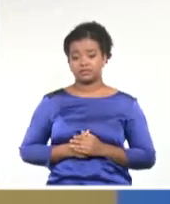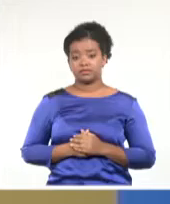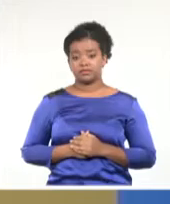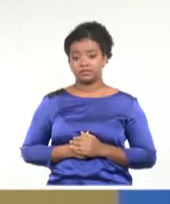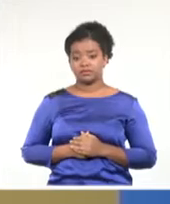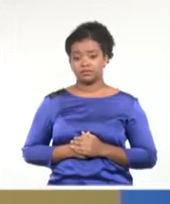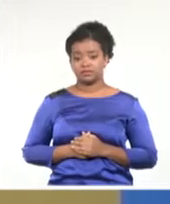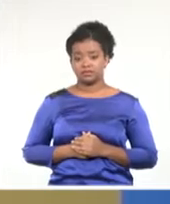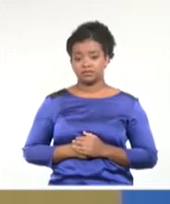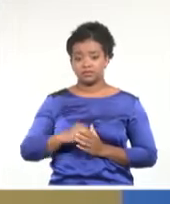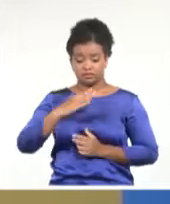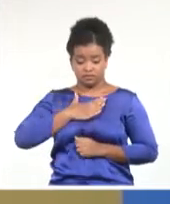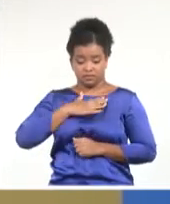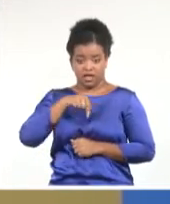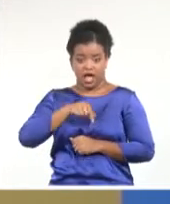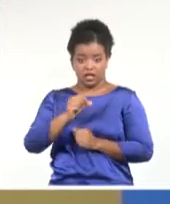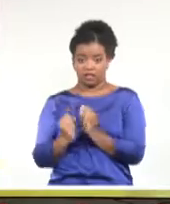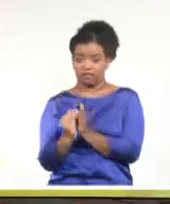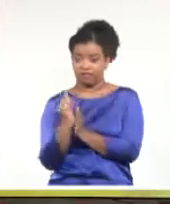tierras de lo que hoy es nuestra patria.